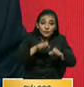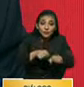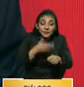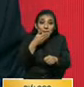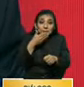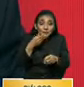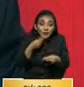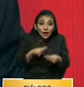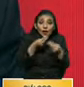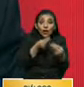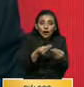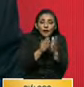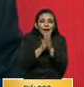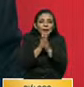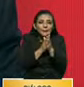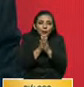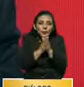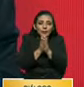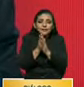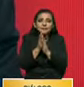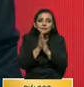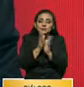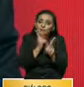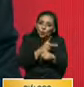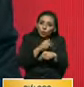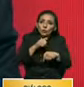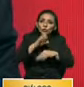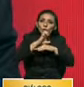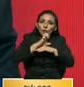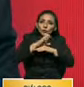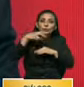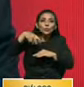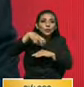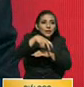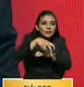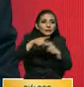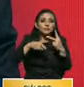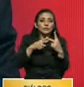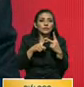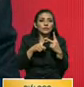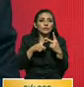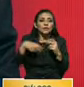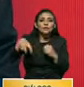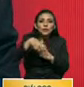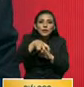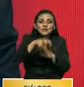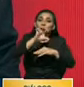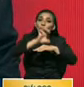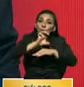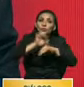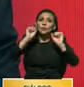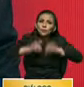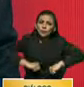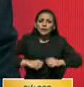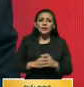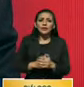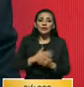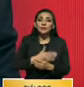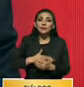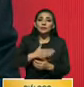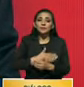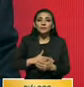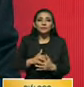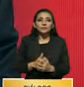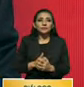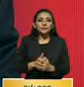sacar todo el provecho que ello amerita. El turismo ecuatoriano, por favor, tenemos el país